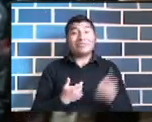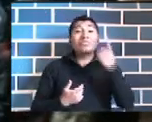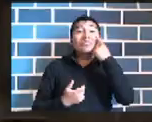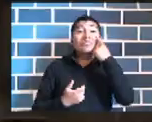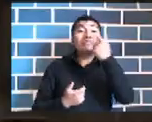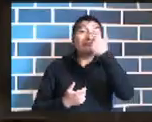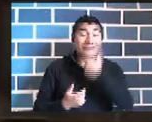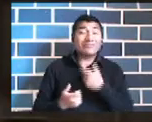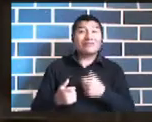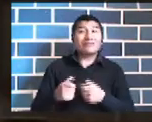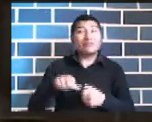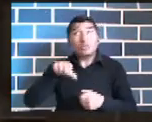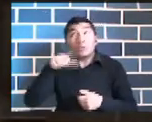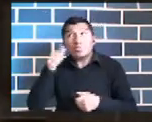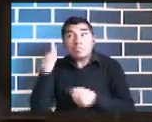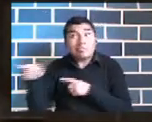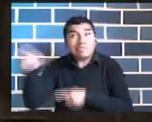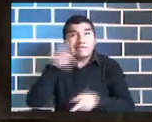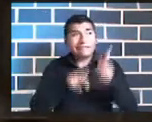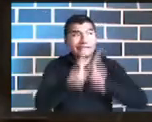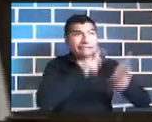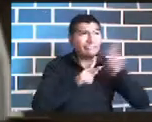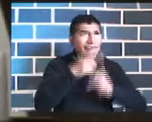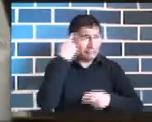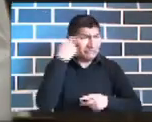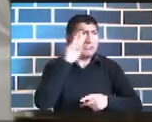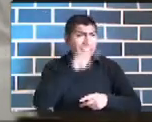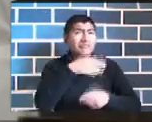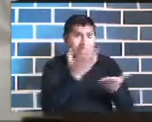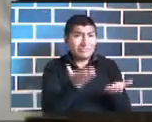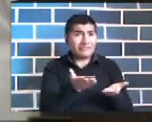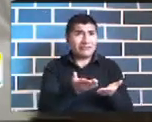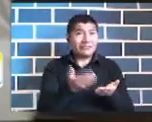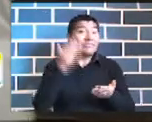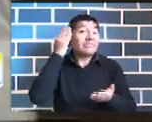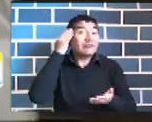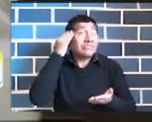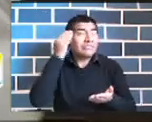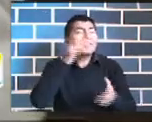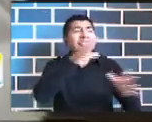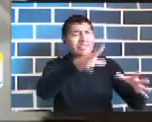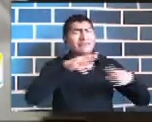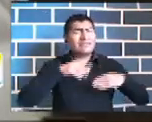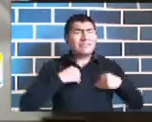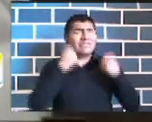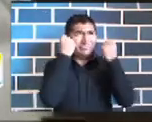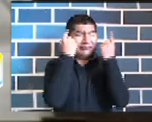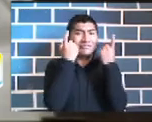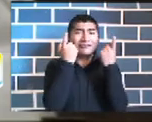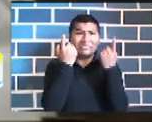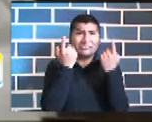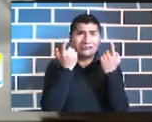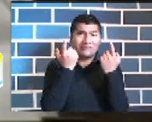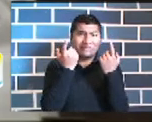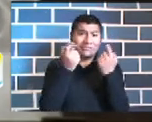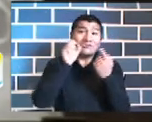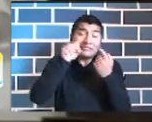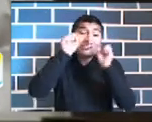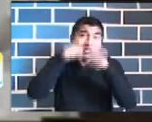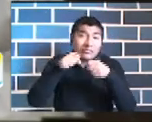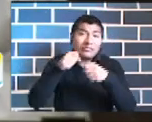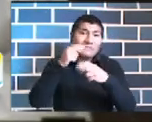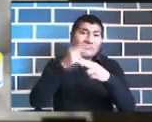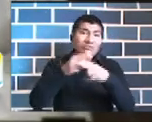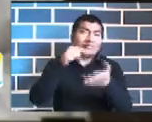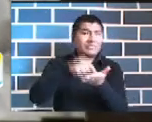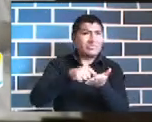reconociendo también que las otras personas tienen razón y sabiendo aceptar, si podemos llamarlo